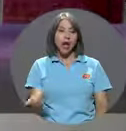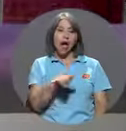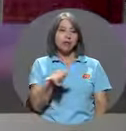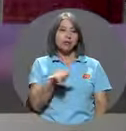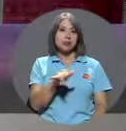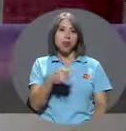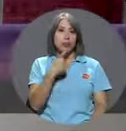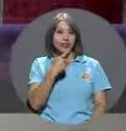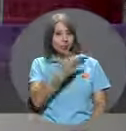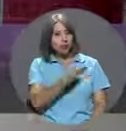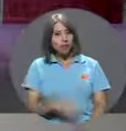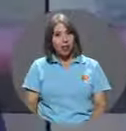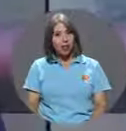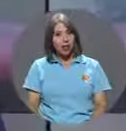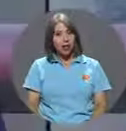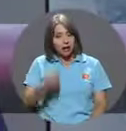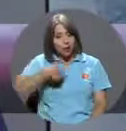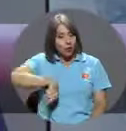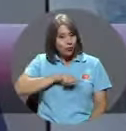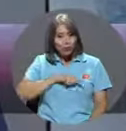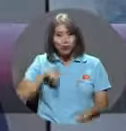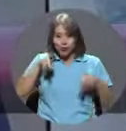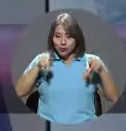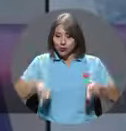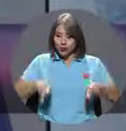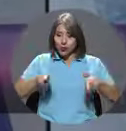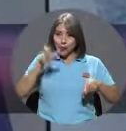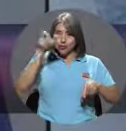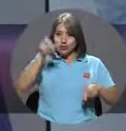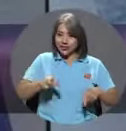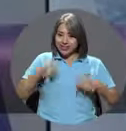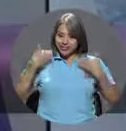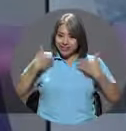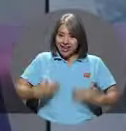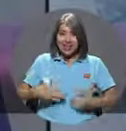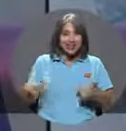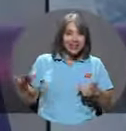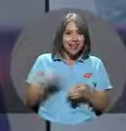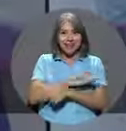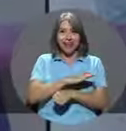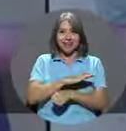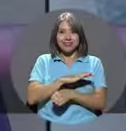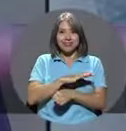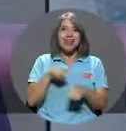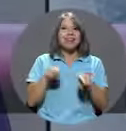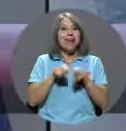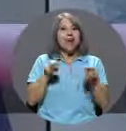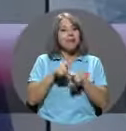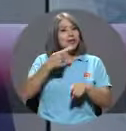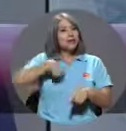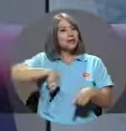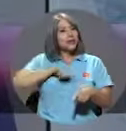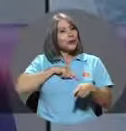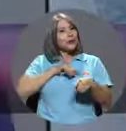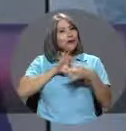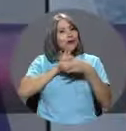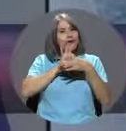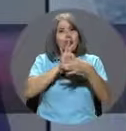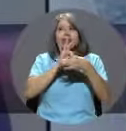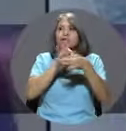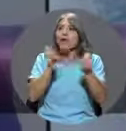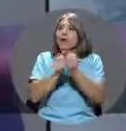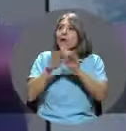esa integralidad, y que en este tema particular también tienen un papel muy importante que jugar. De eso vamos a hablar